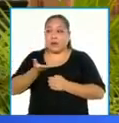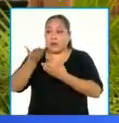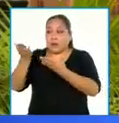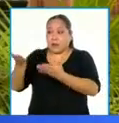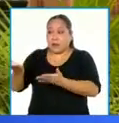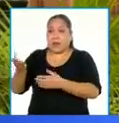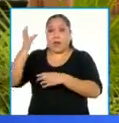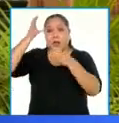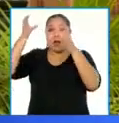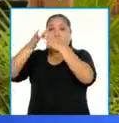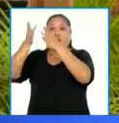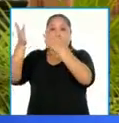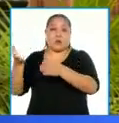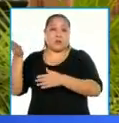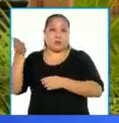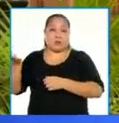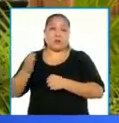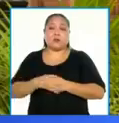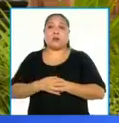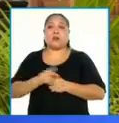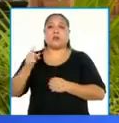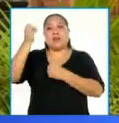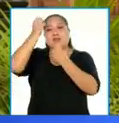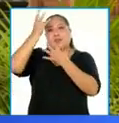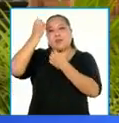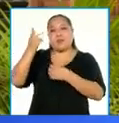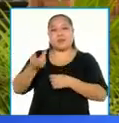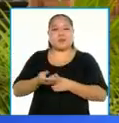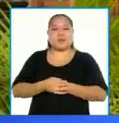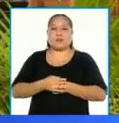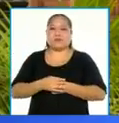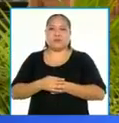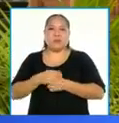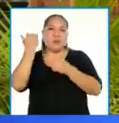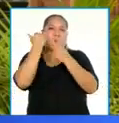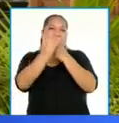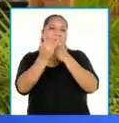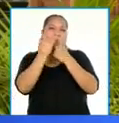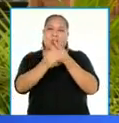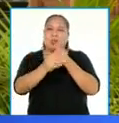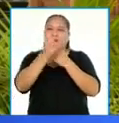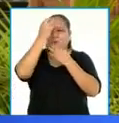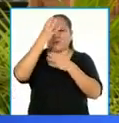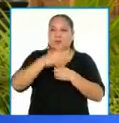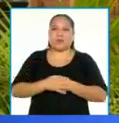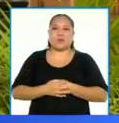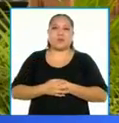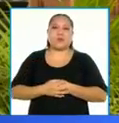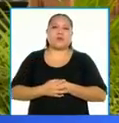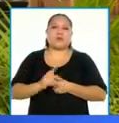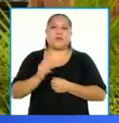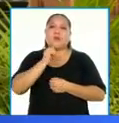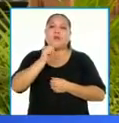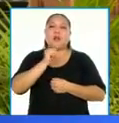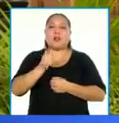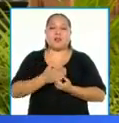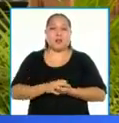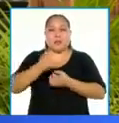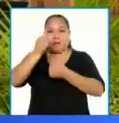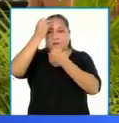al congresista es una información absolutamente parcial, y completo la información para que lo entiendan